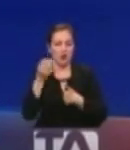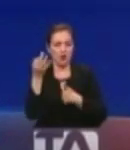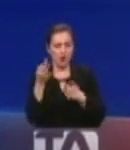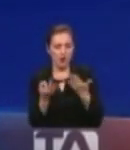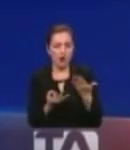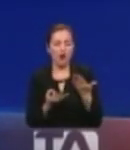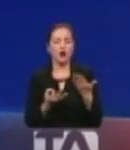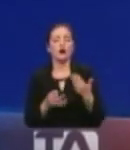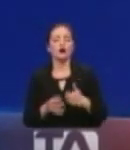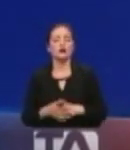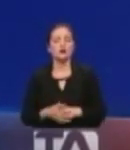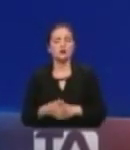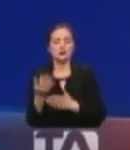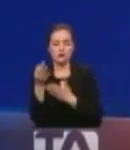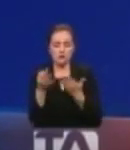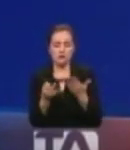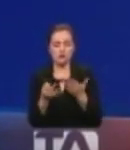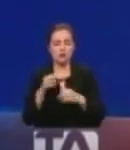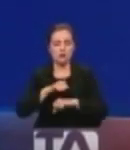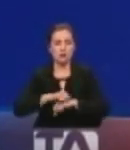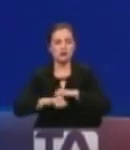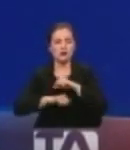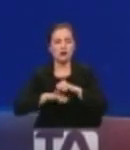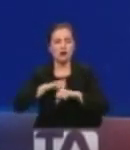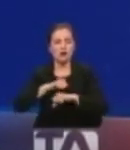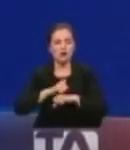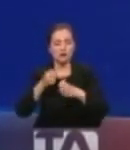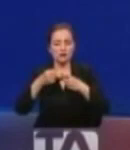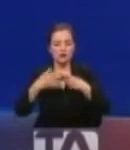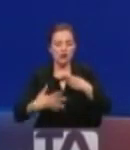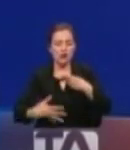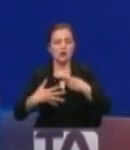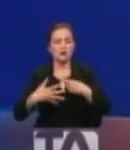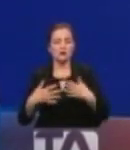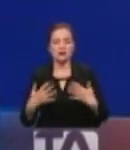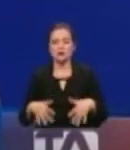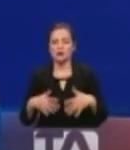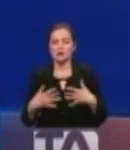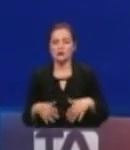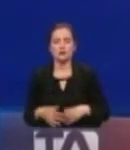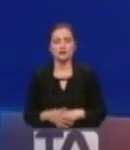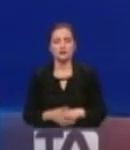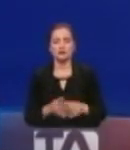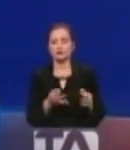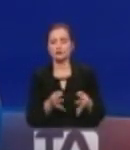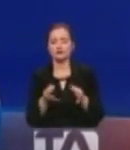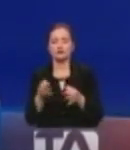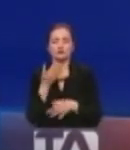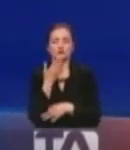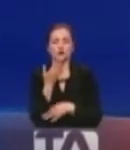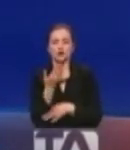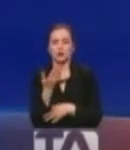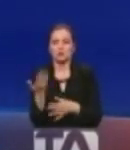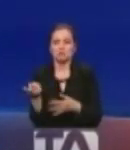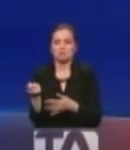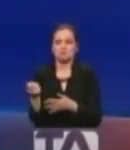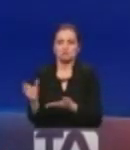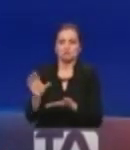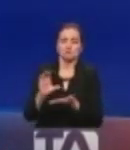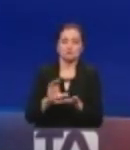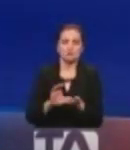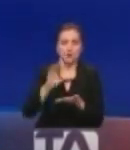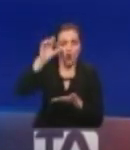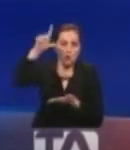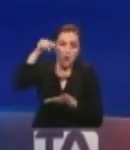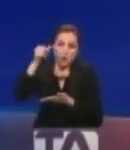presupuestario. Un presupuesto de esta estructura, de estas características, tiene que encontrar algún mecanismo para financiarlo. Uno puede ser el